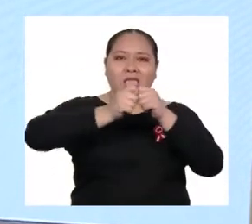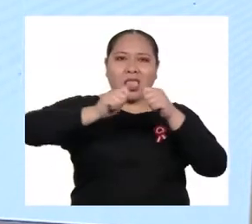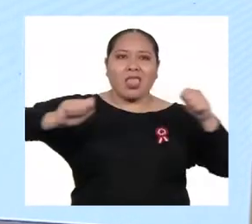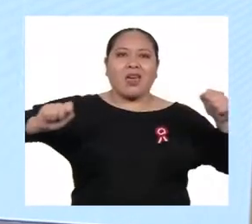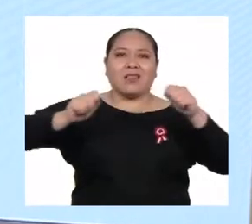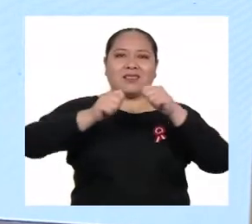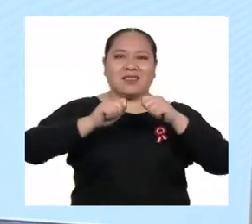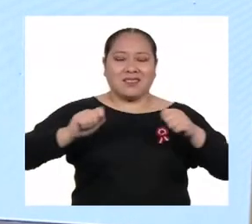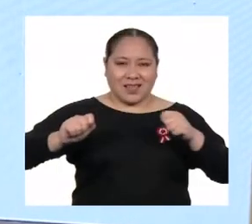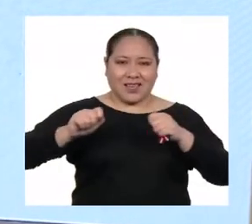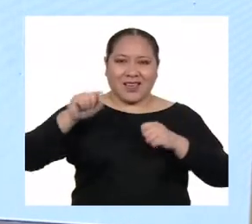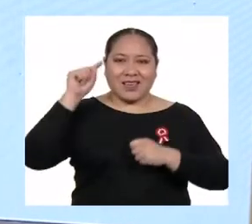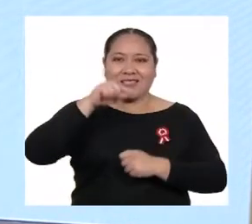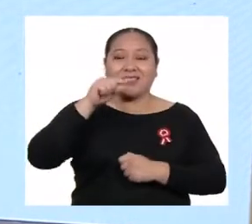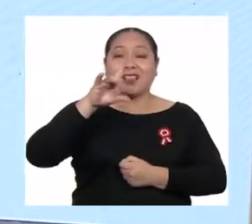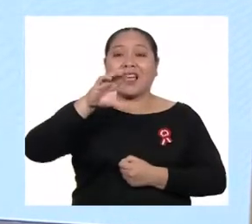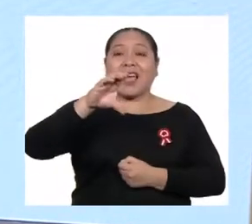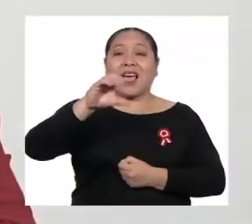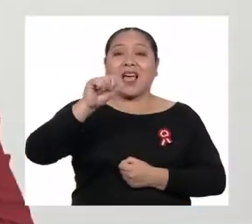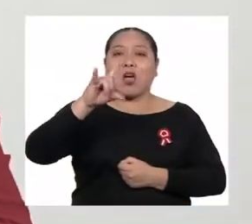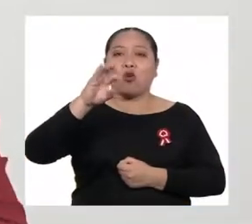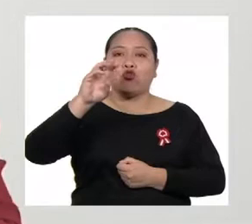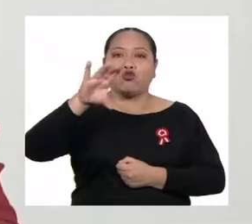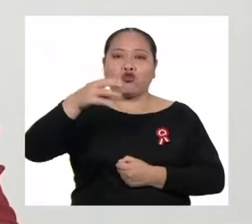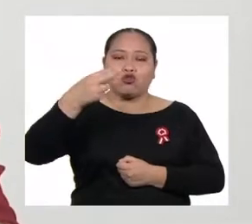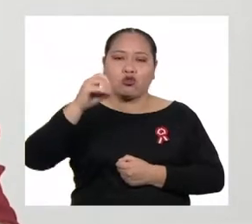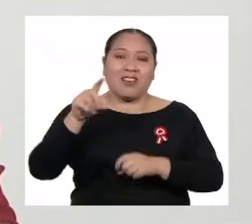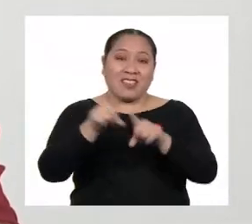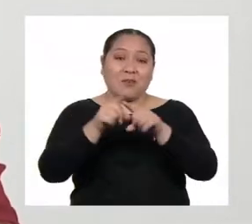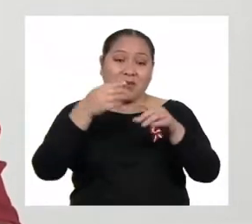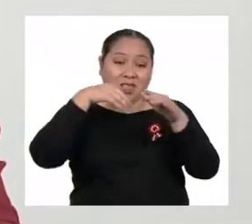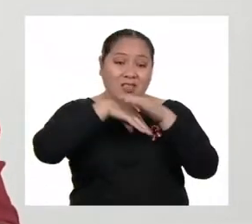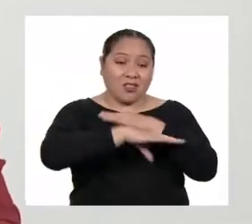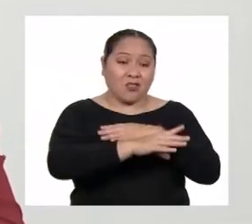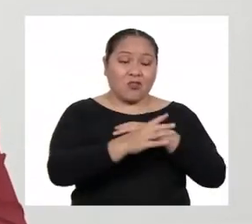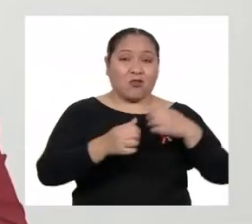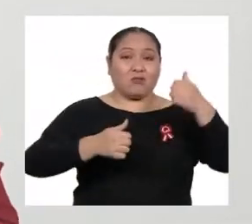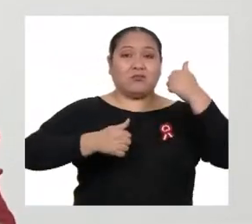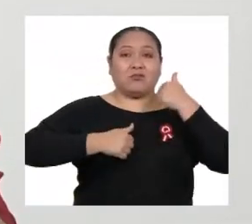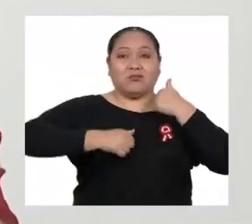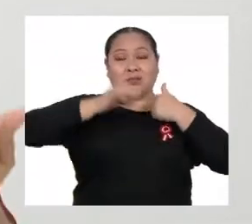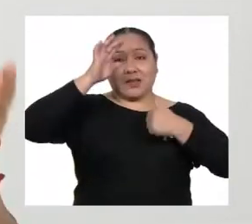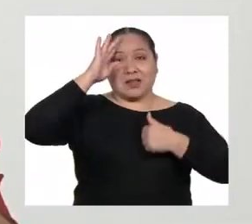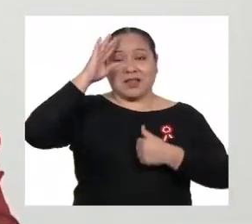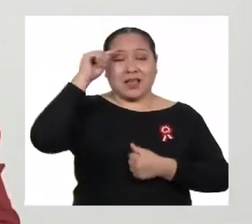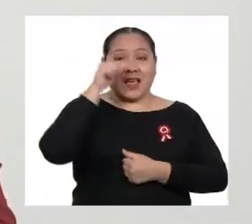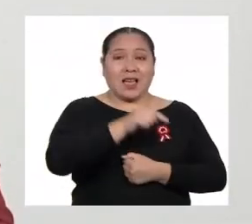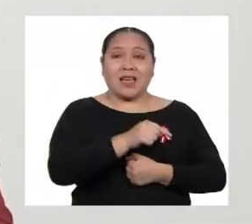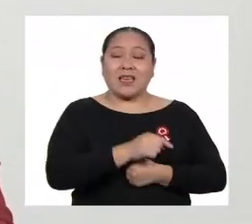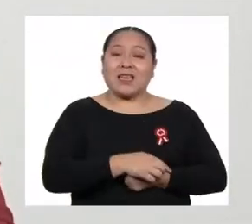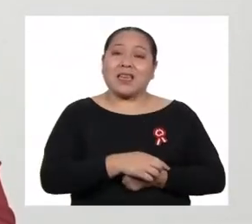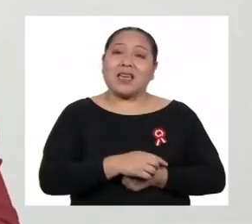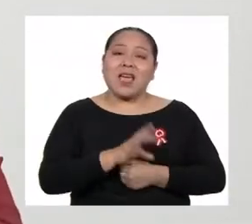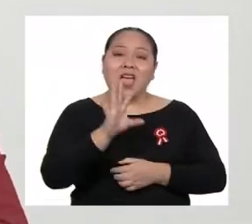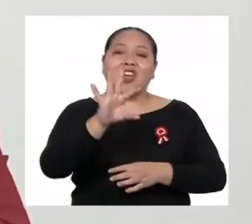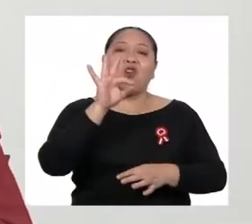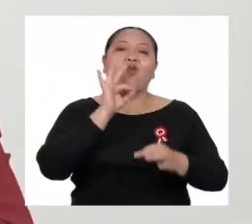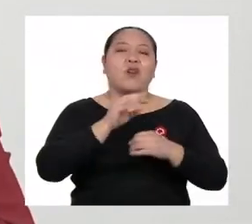también luego entró al ejército. Y curiosamente dice que ahí encuentra su propósito,